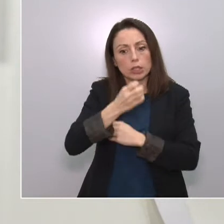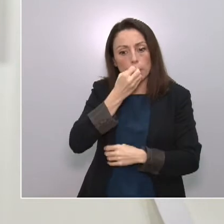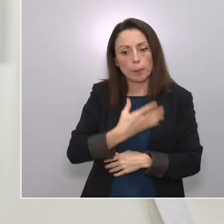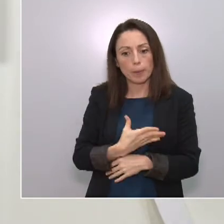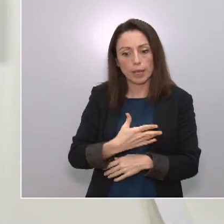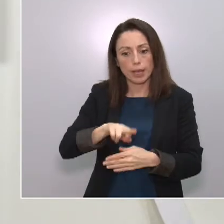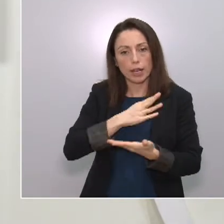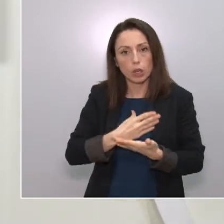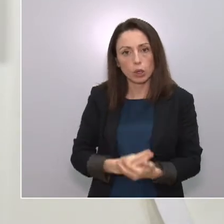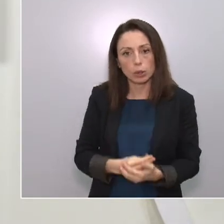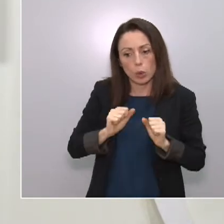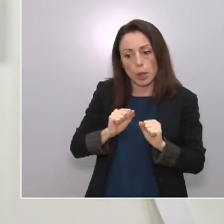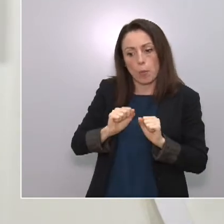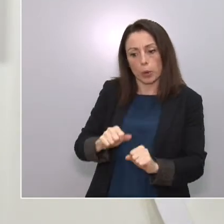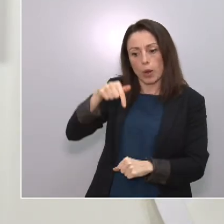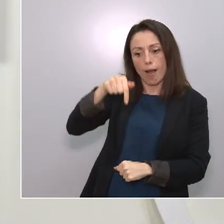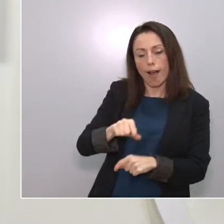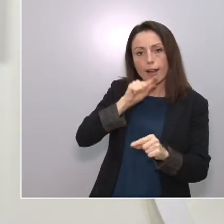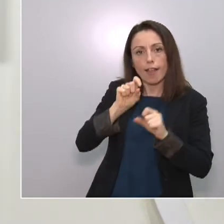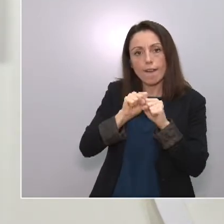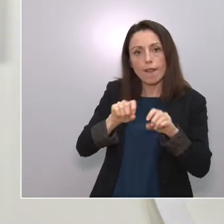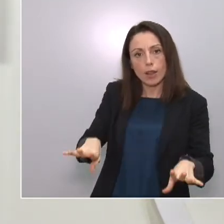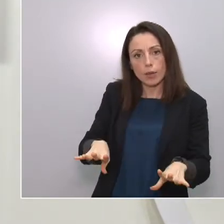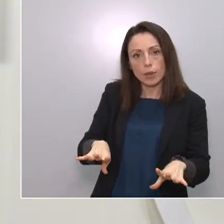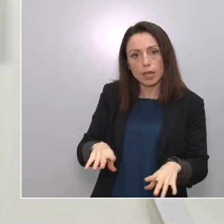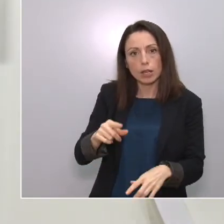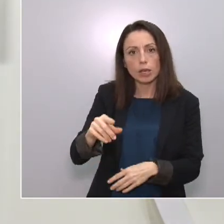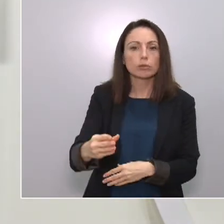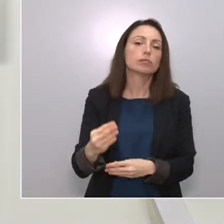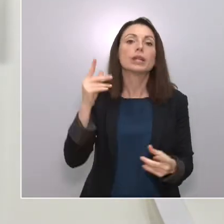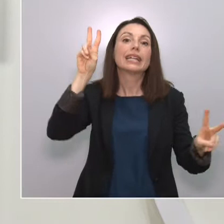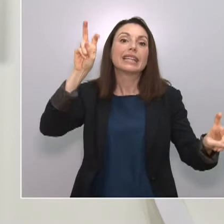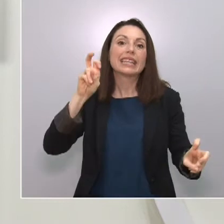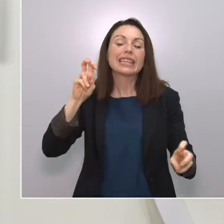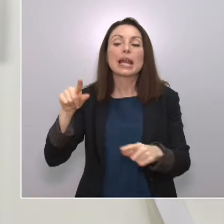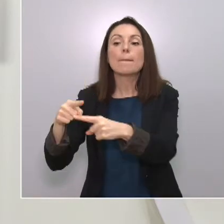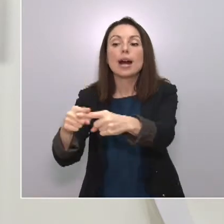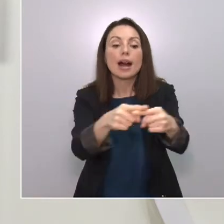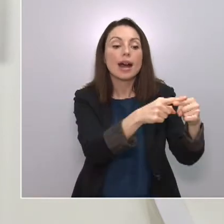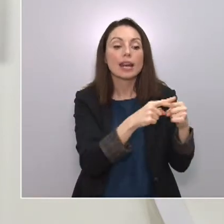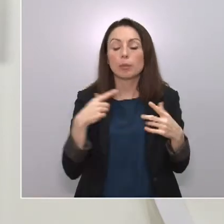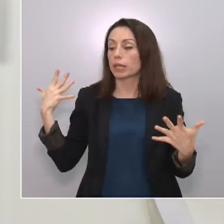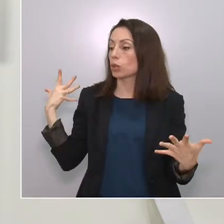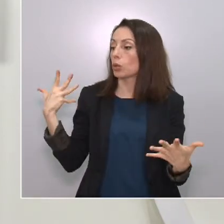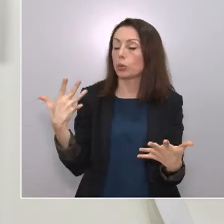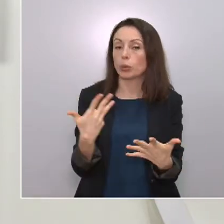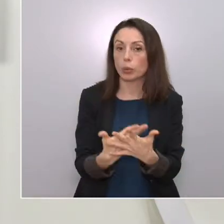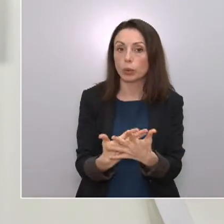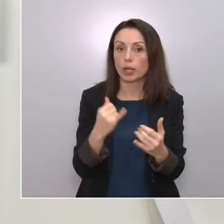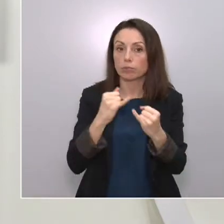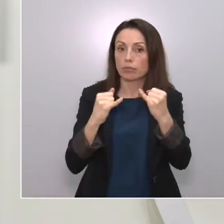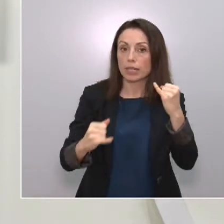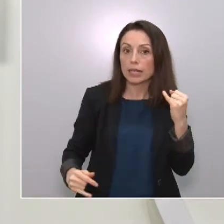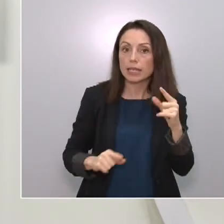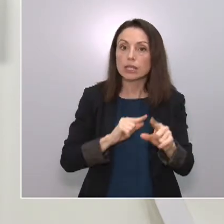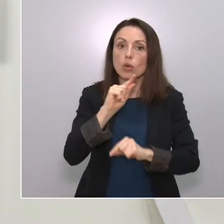haber retenido la expansión del virus. El criterio de reparto, como se ha hecho hasta en los anteriores repartos de esta pandemia,